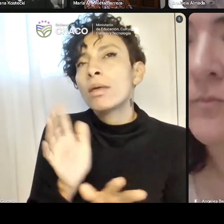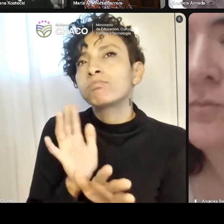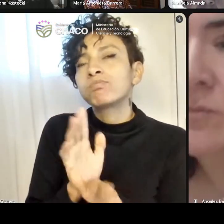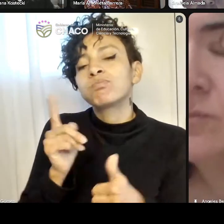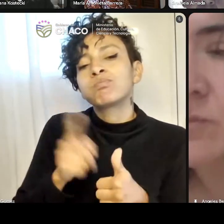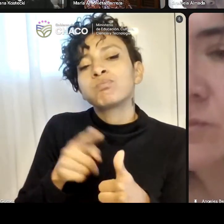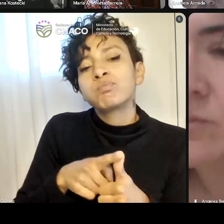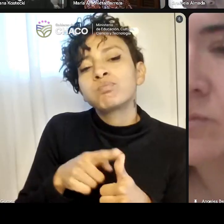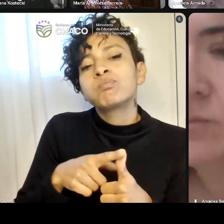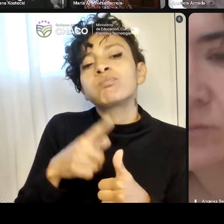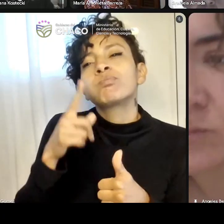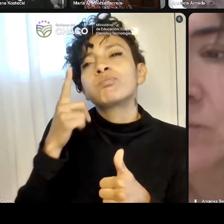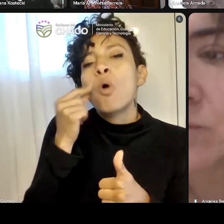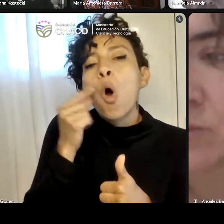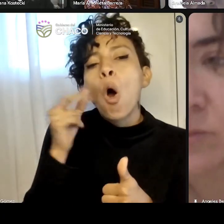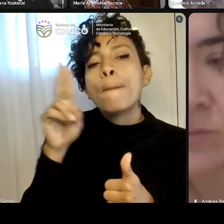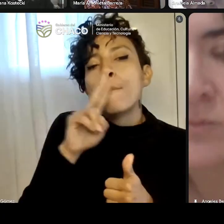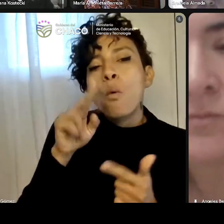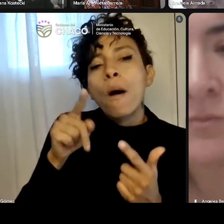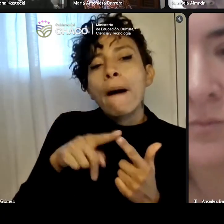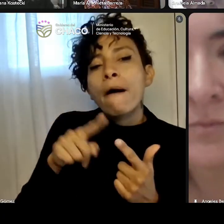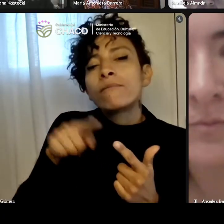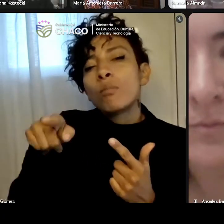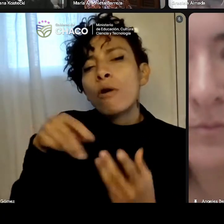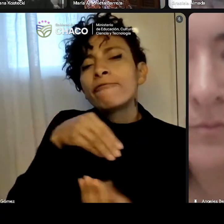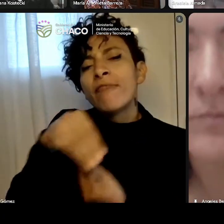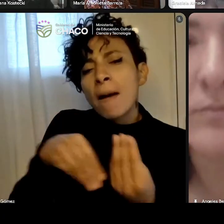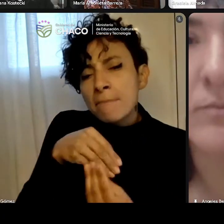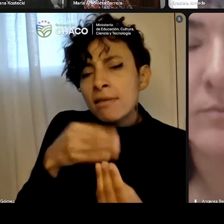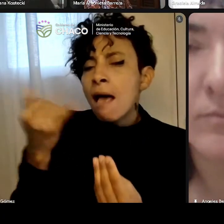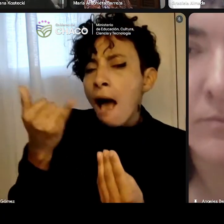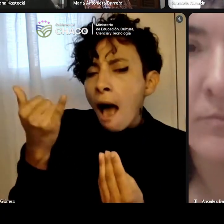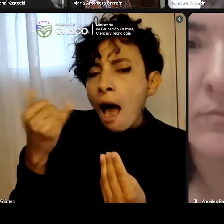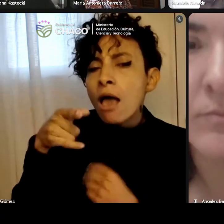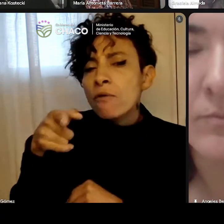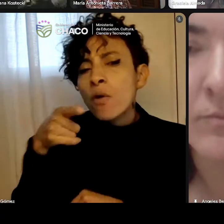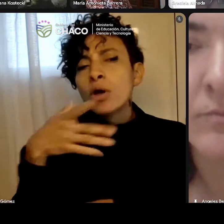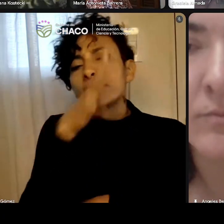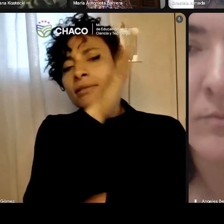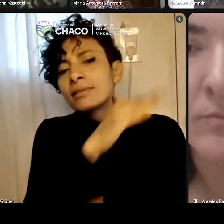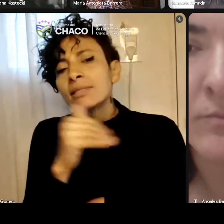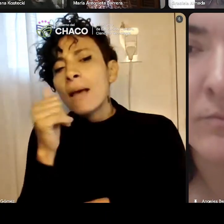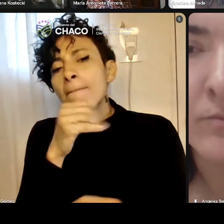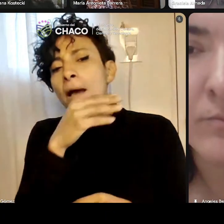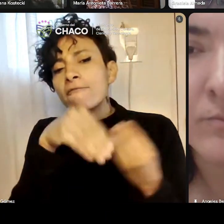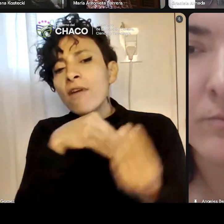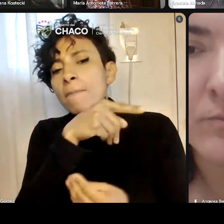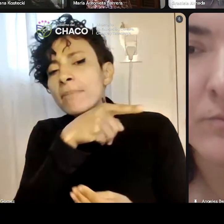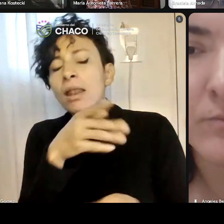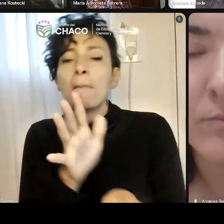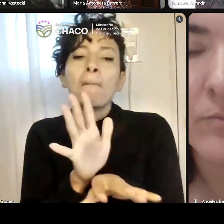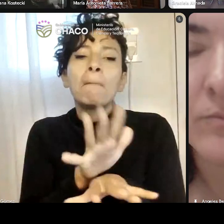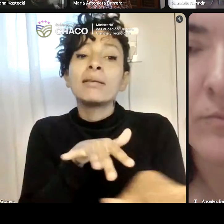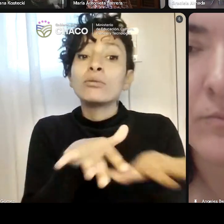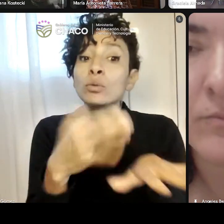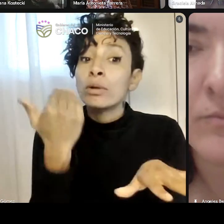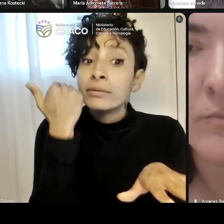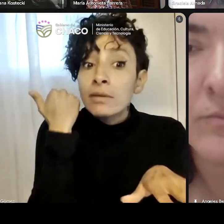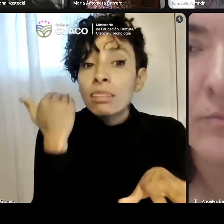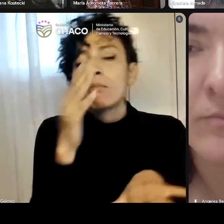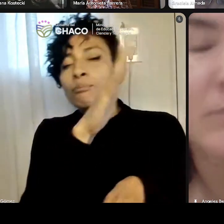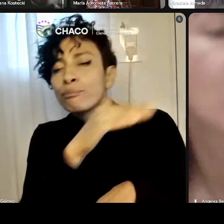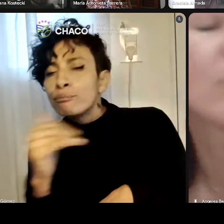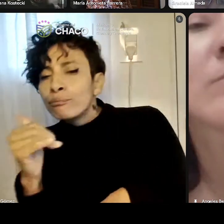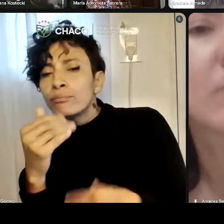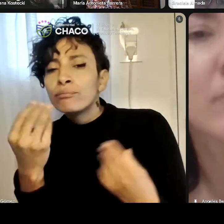algún familiar a quien pueda llamar en caso de un accidente. Y les doy así pequeñas situaciones. Si encuentran, por